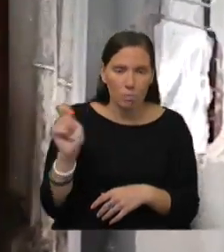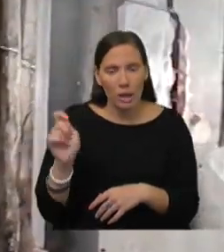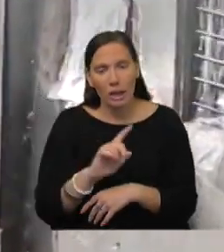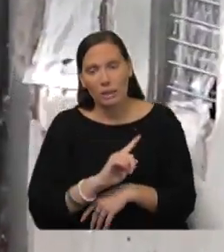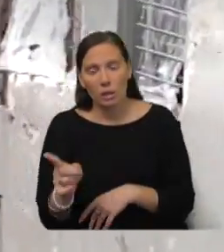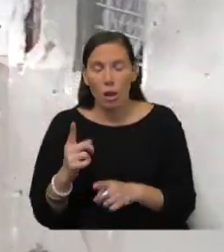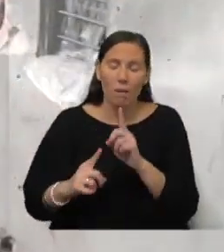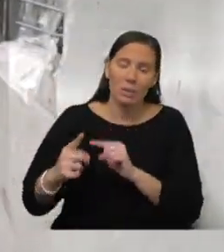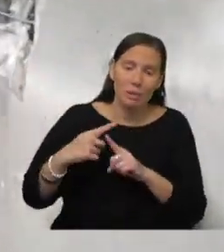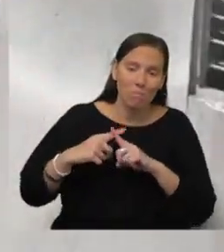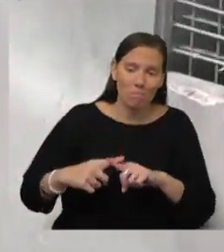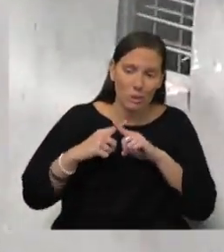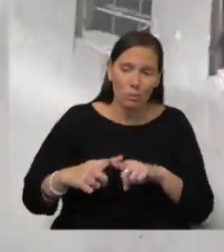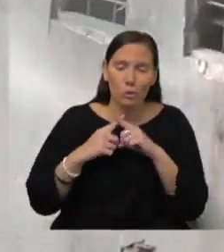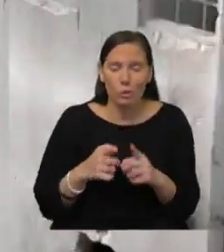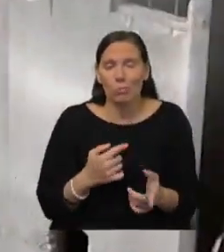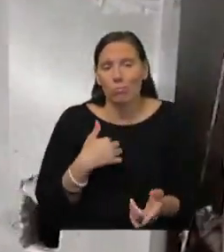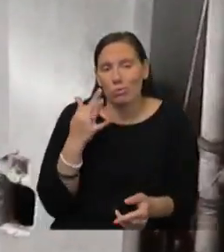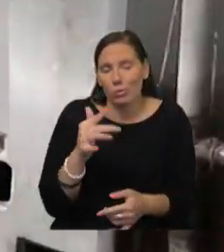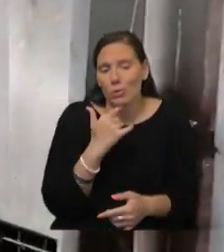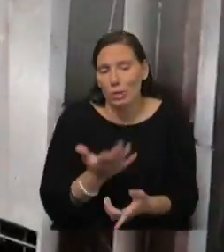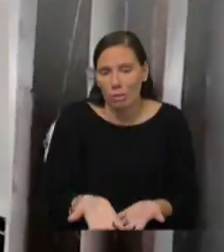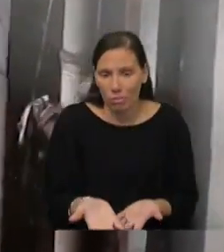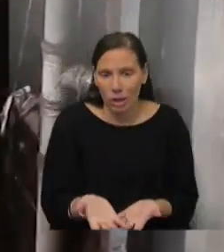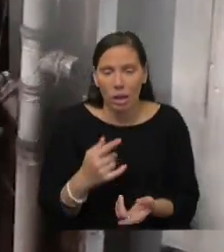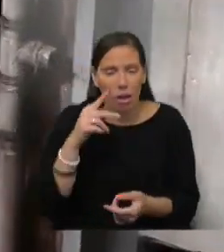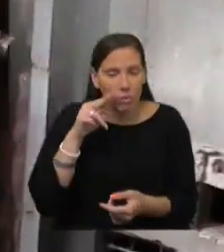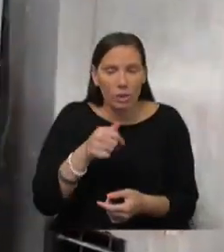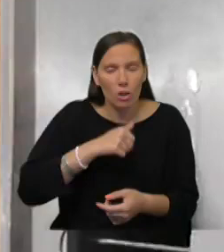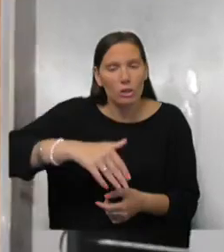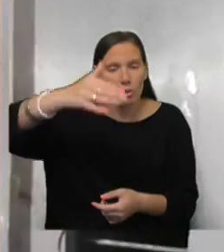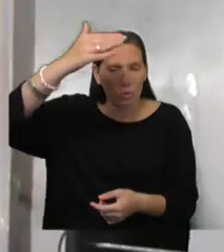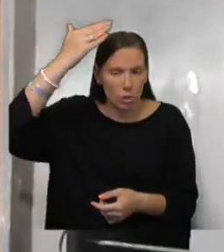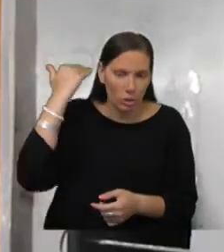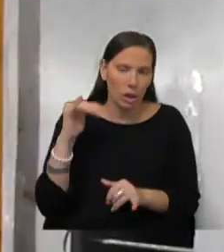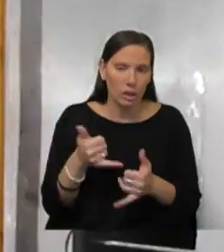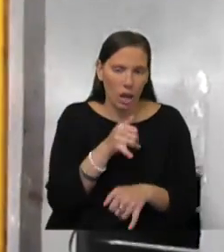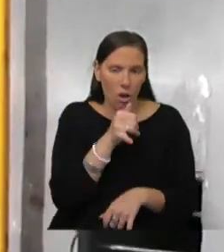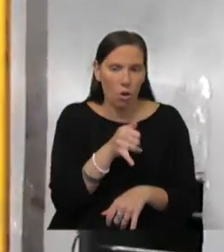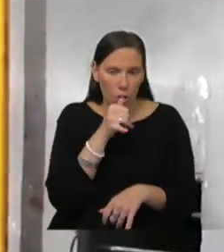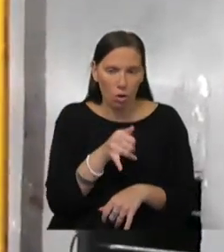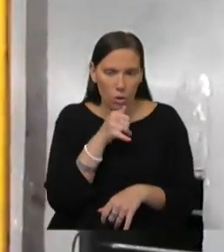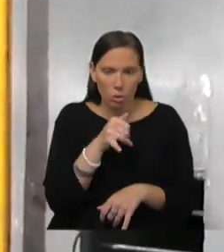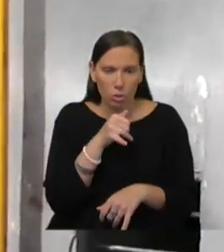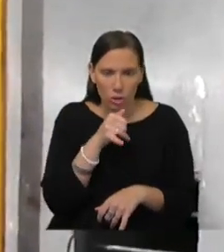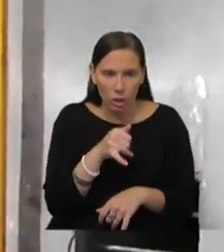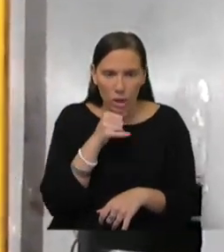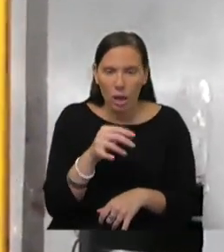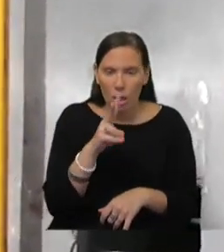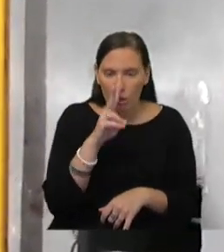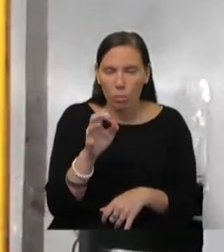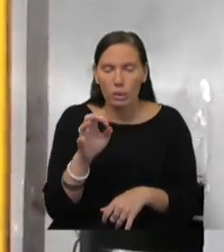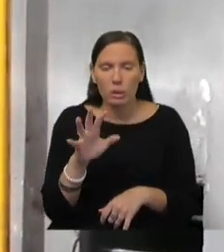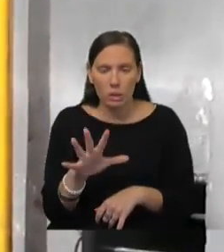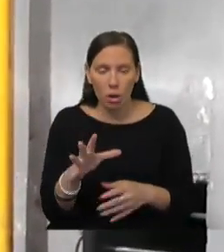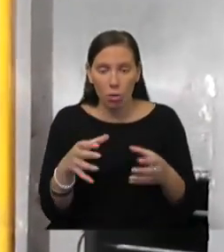discusión estéril sobre todo teniendo los antecedentes que yo ya conté al inicio el año 2005 lo vuelvo a repetir